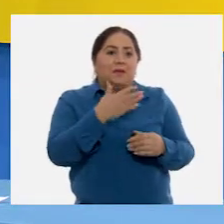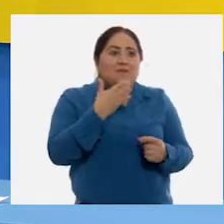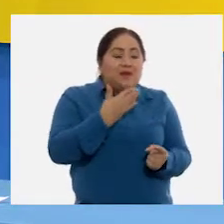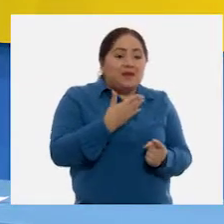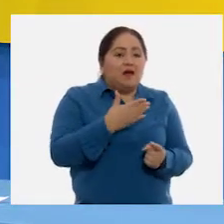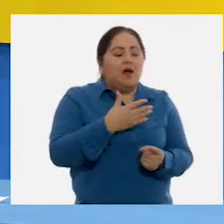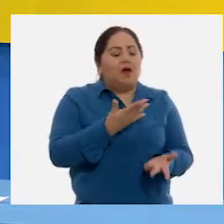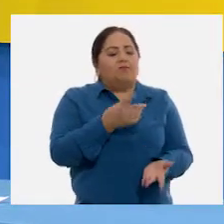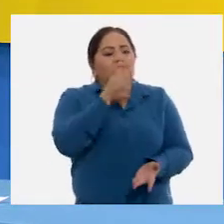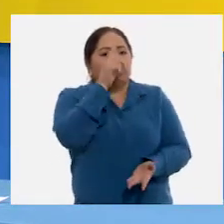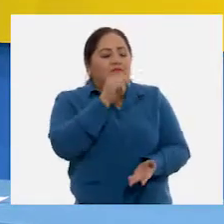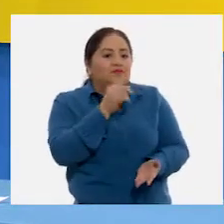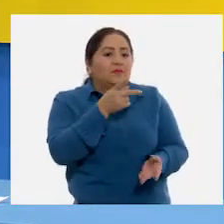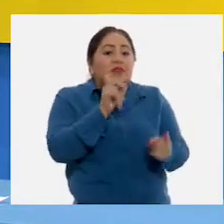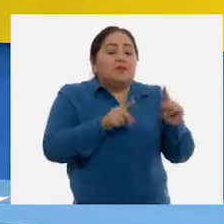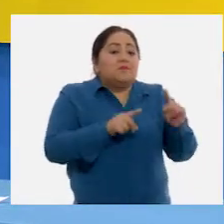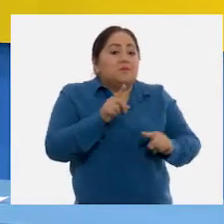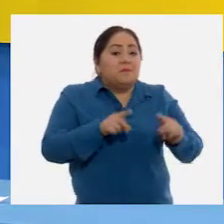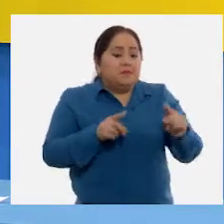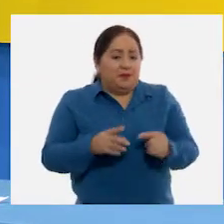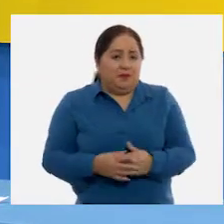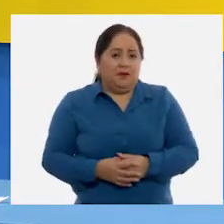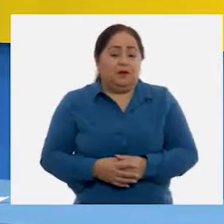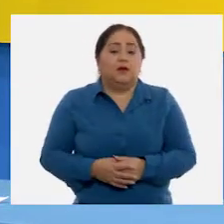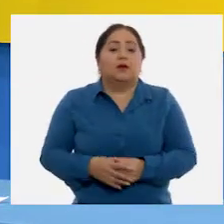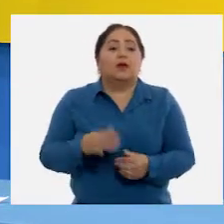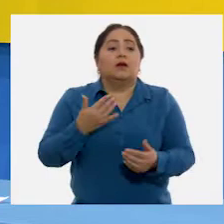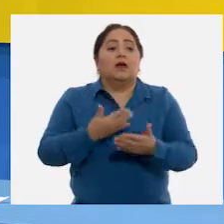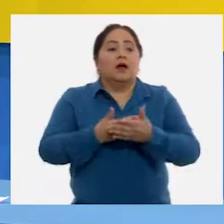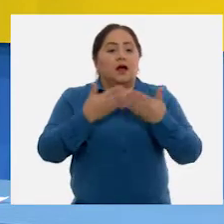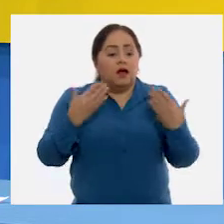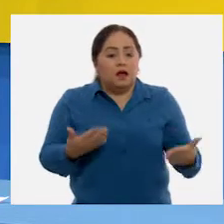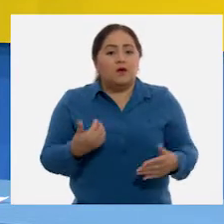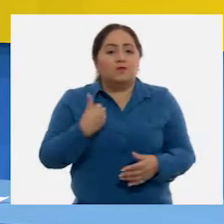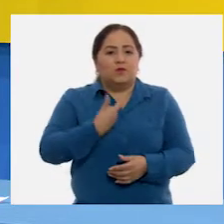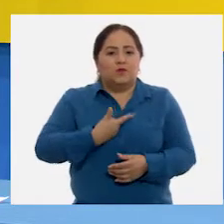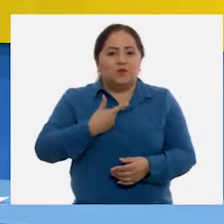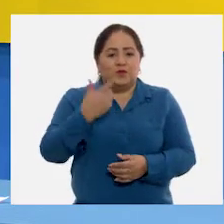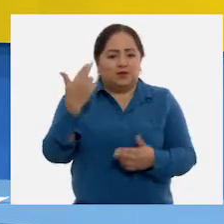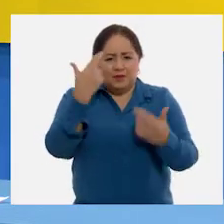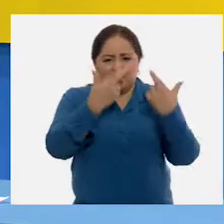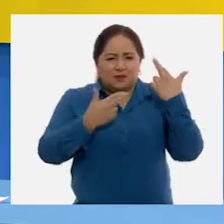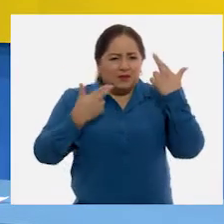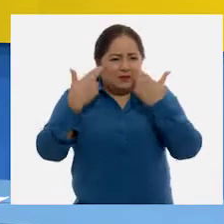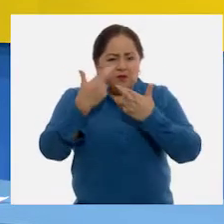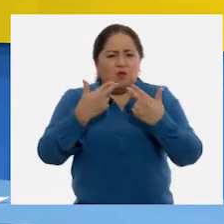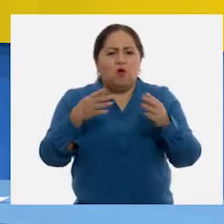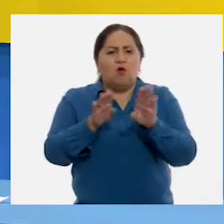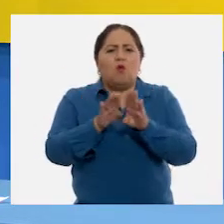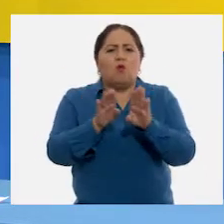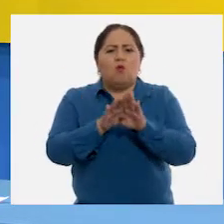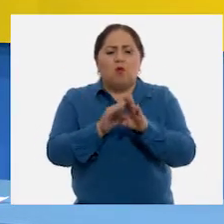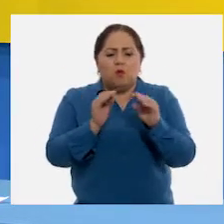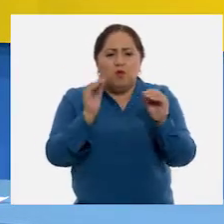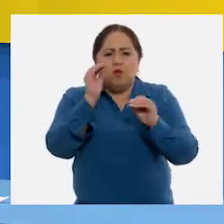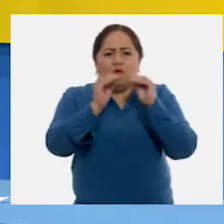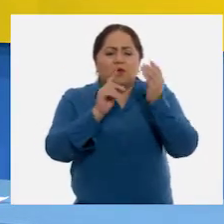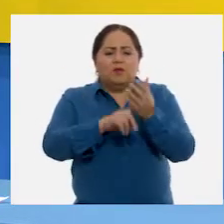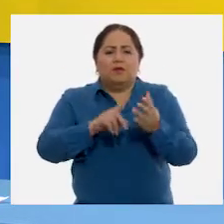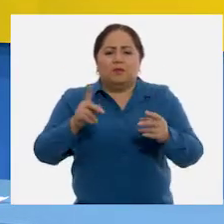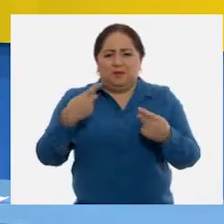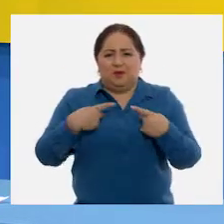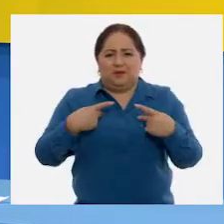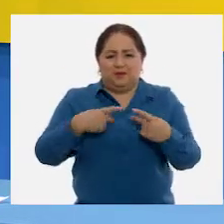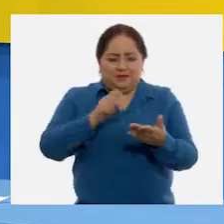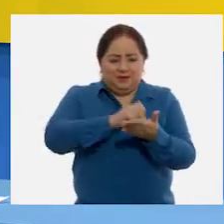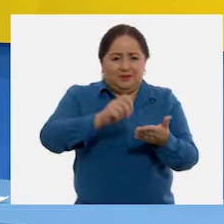o desafortunada, según el caso. Y ahora, María, me gustaría que revisáramos cómo construye el autor el